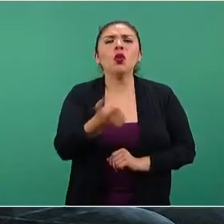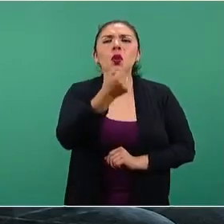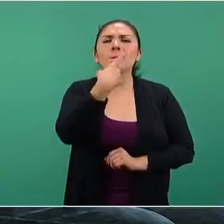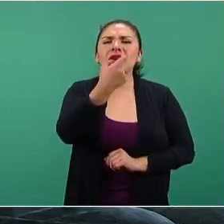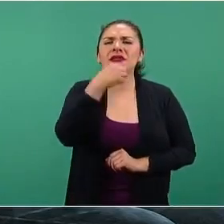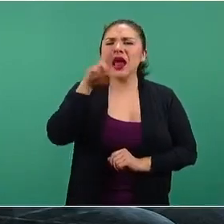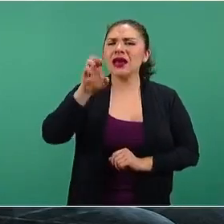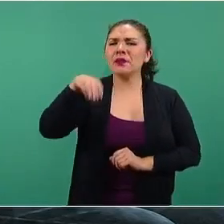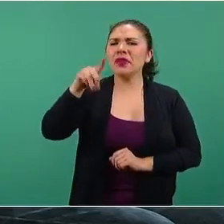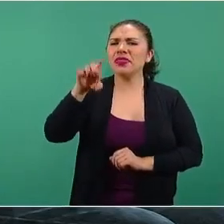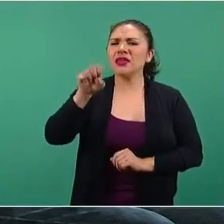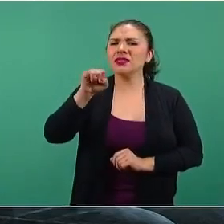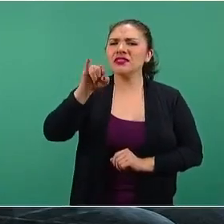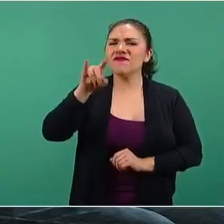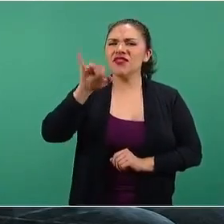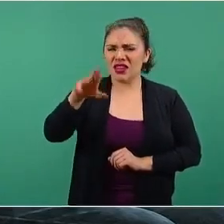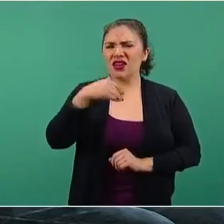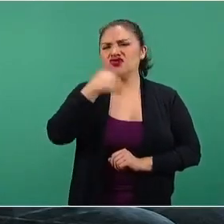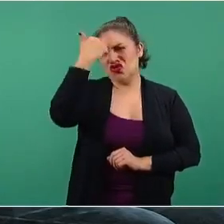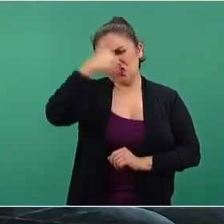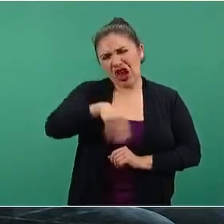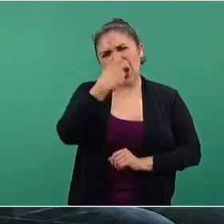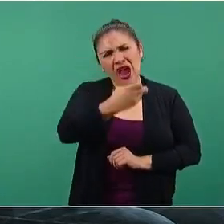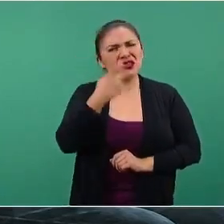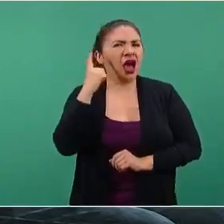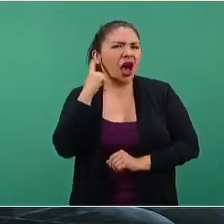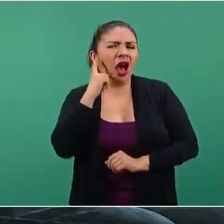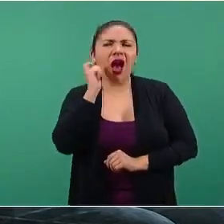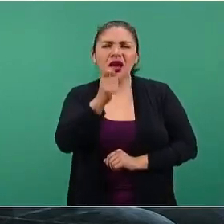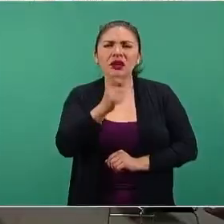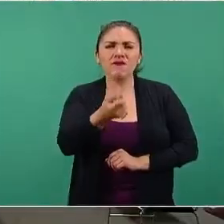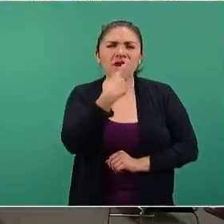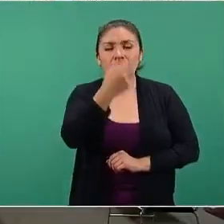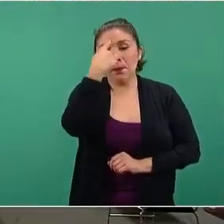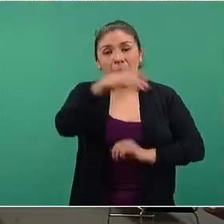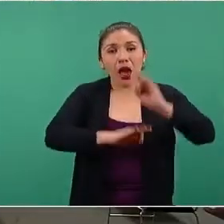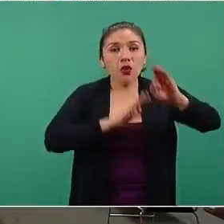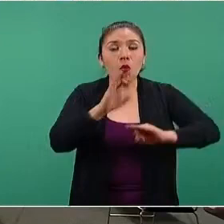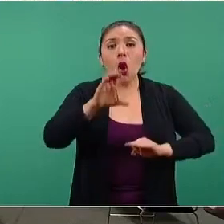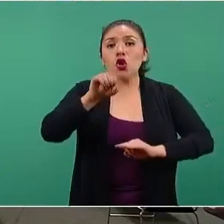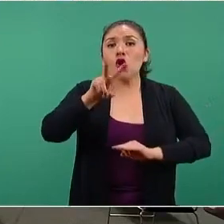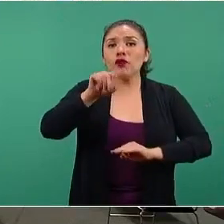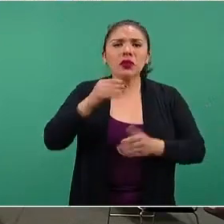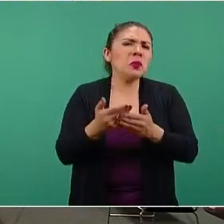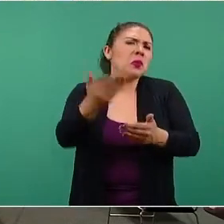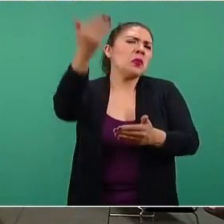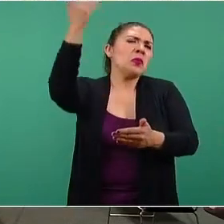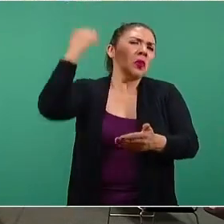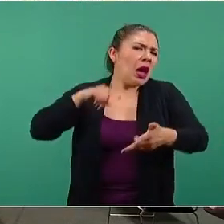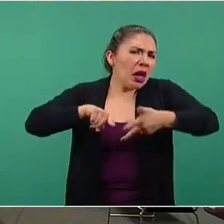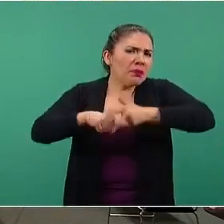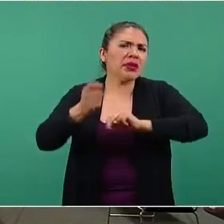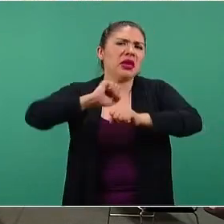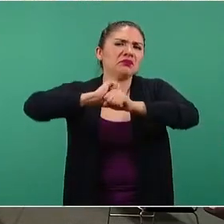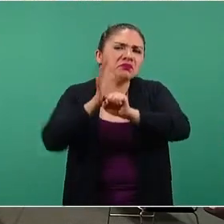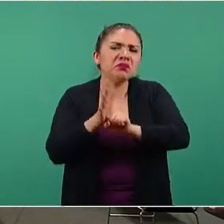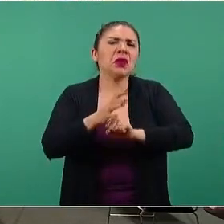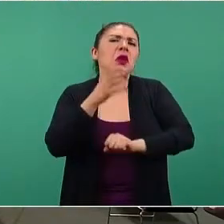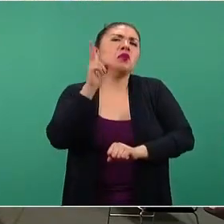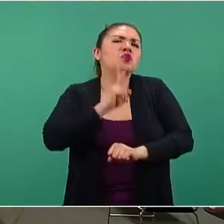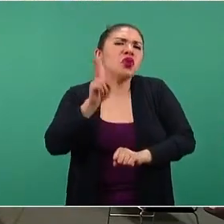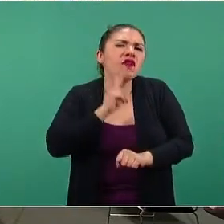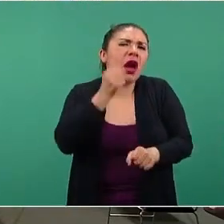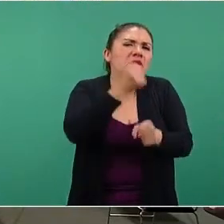tengo entendido que este es un fármaco que se ha usado para tratar COVID desde el inicio de la pandemia y que se ha estado experimentando con él desde